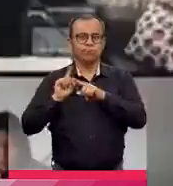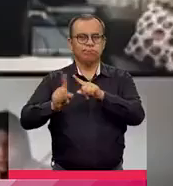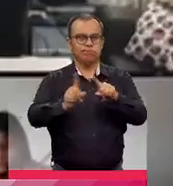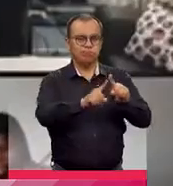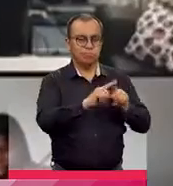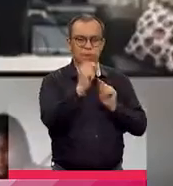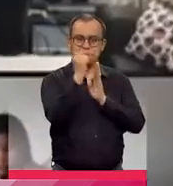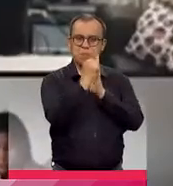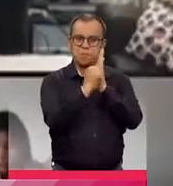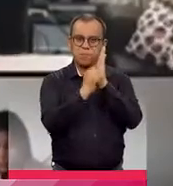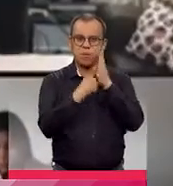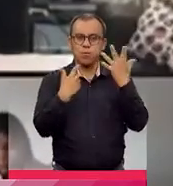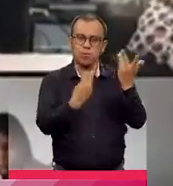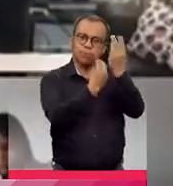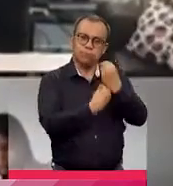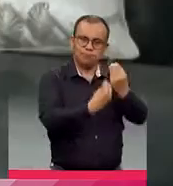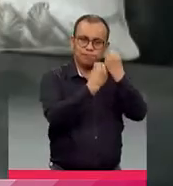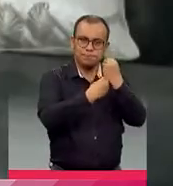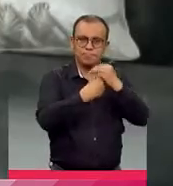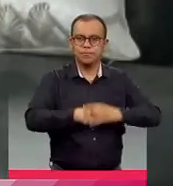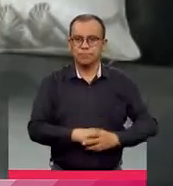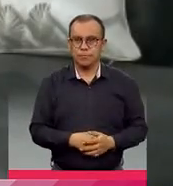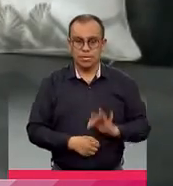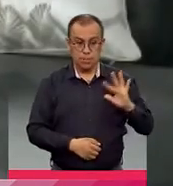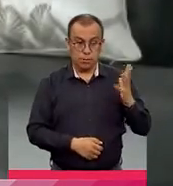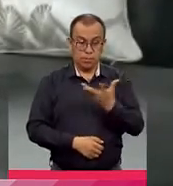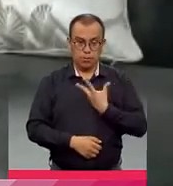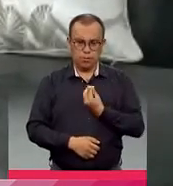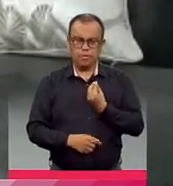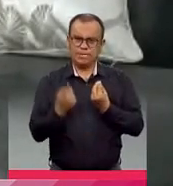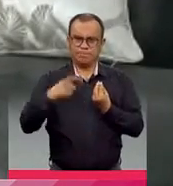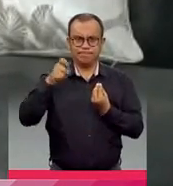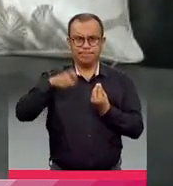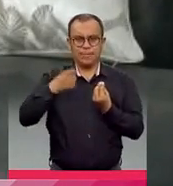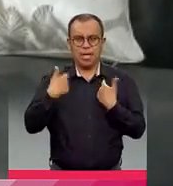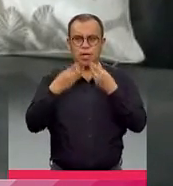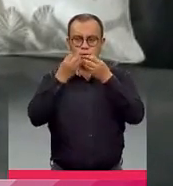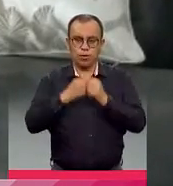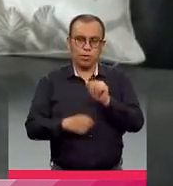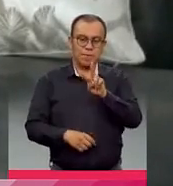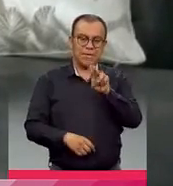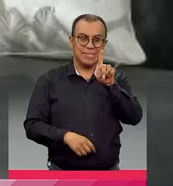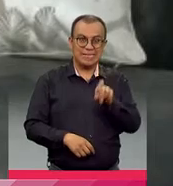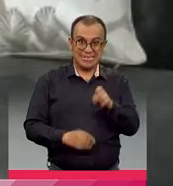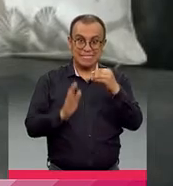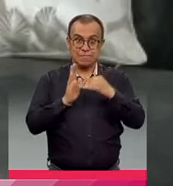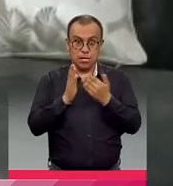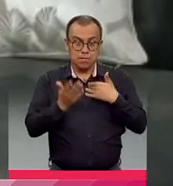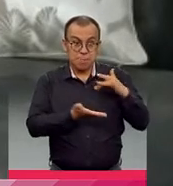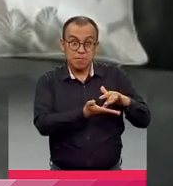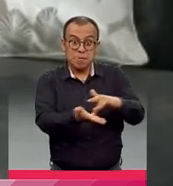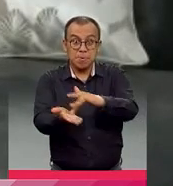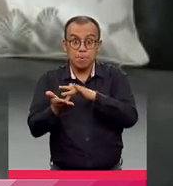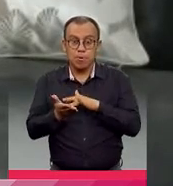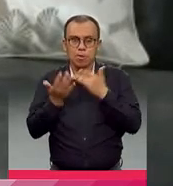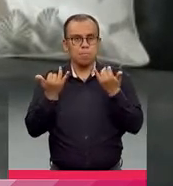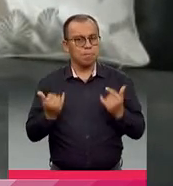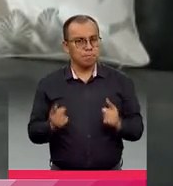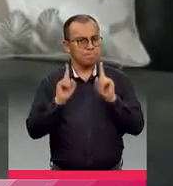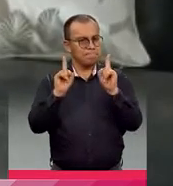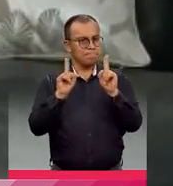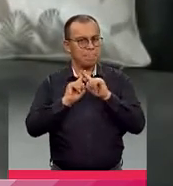múltiples programas de capacitación en la ciudad. Nosotros siempre hemos atendido un mínimo de 26.000 niños en la presencialidad. Sin